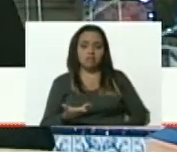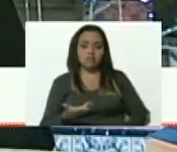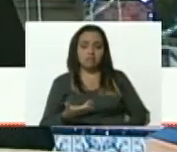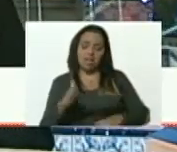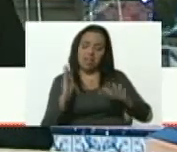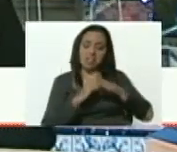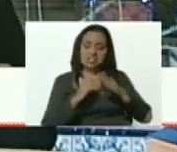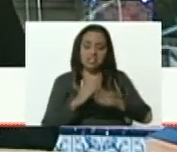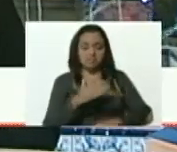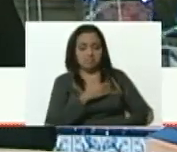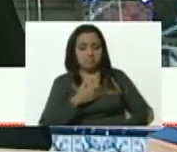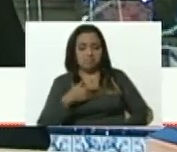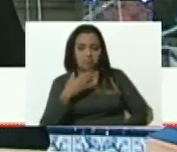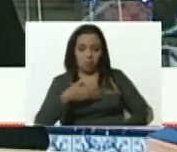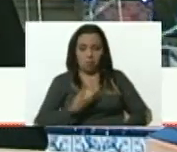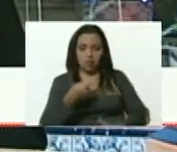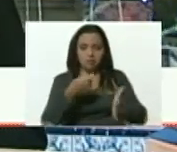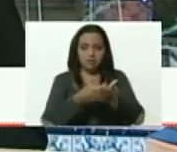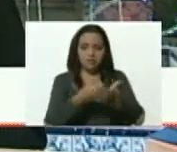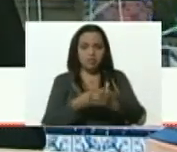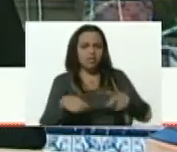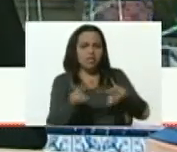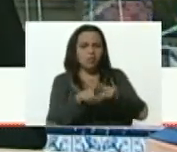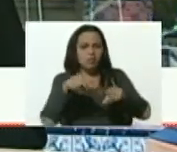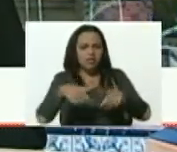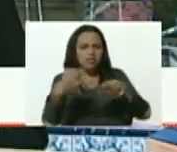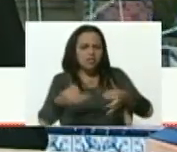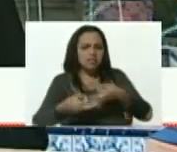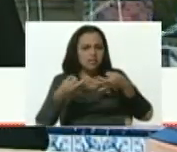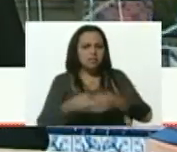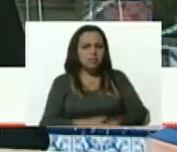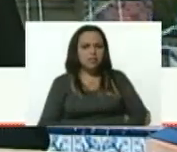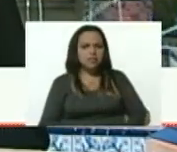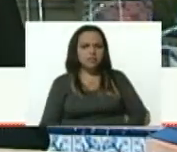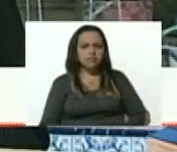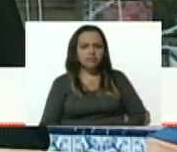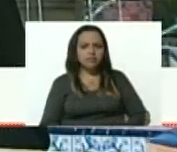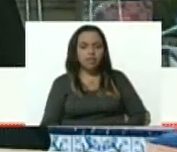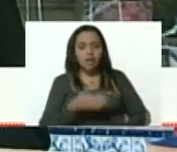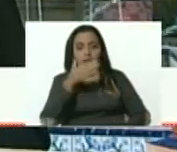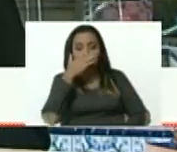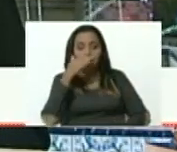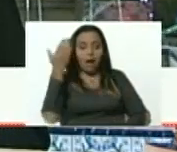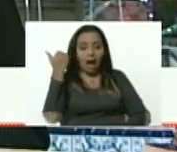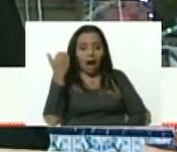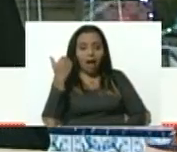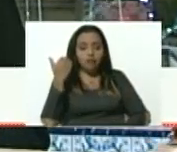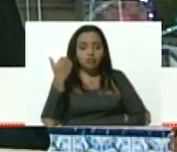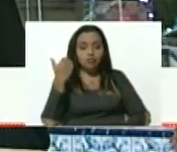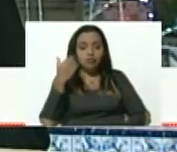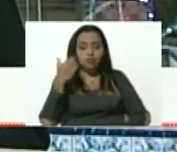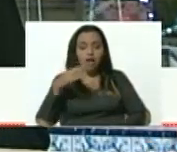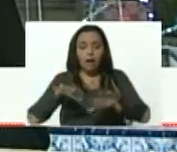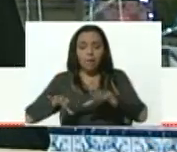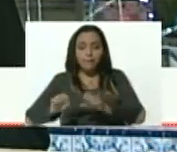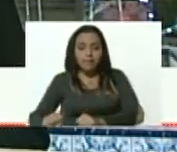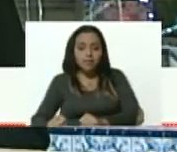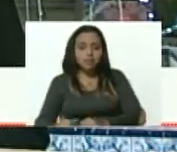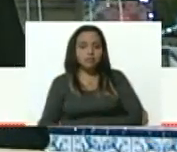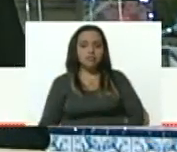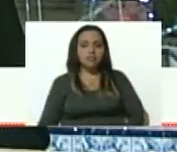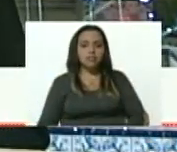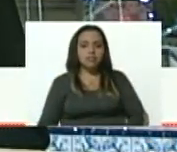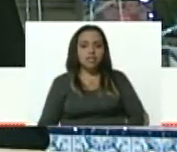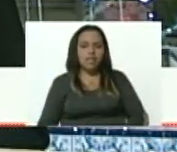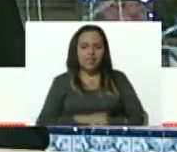tener, como fue aquí siempre, en la época del capitalismo salvaje. El derecho a la